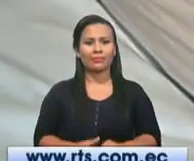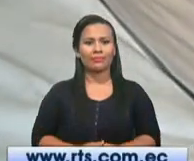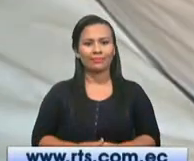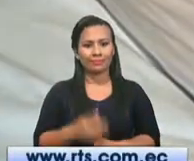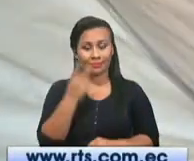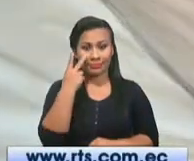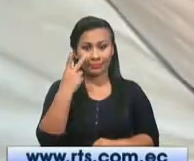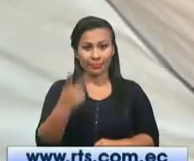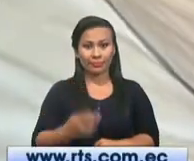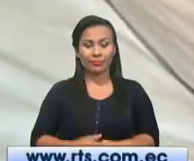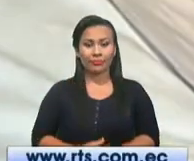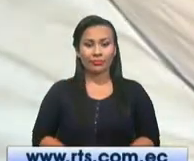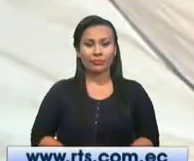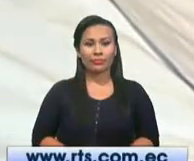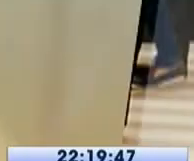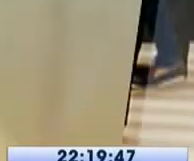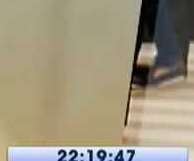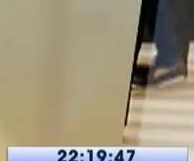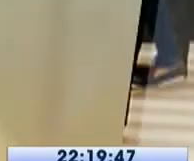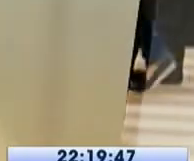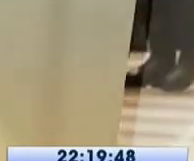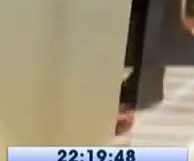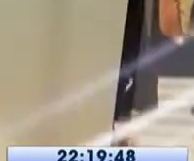Informó Roselena Vázquez.